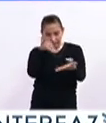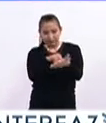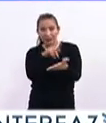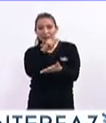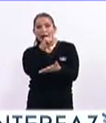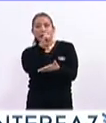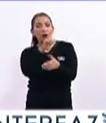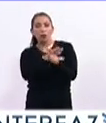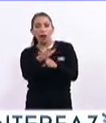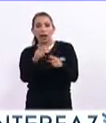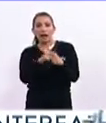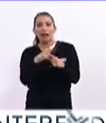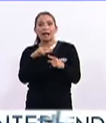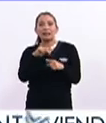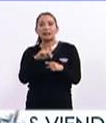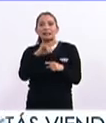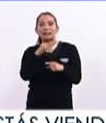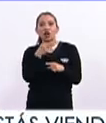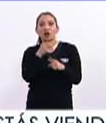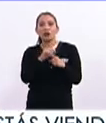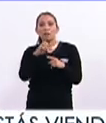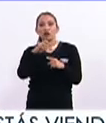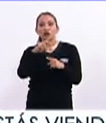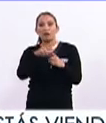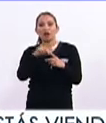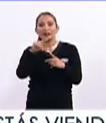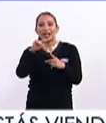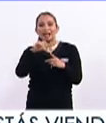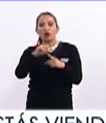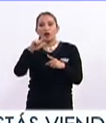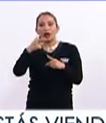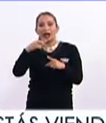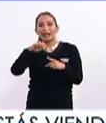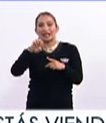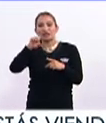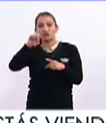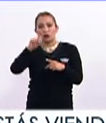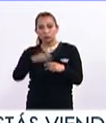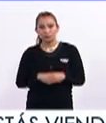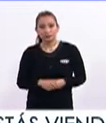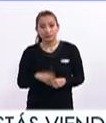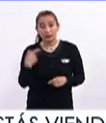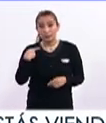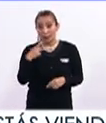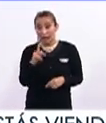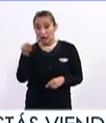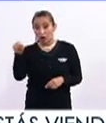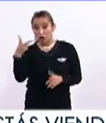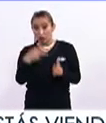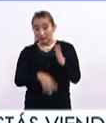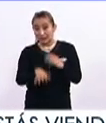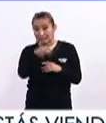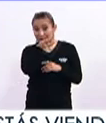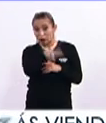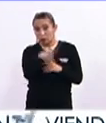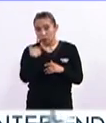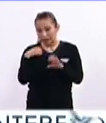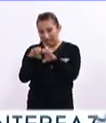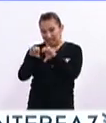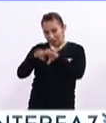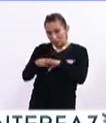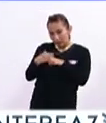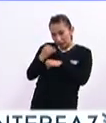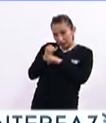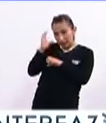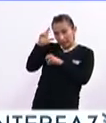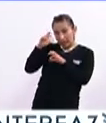la tabla fueron el nijonio, moscovio, teneso y oganesón. Sin embargo, en 2018, un equipo